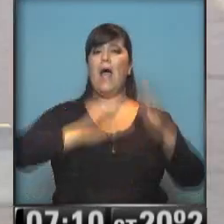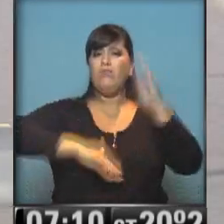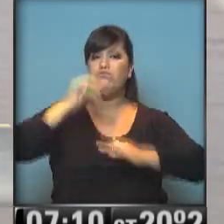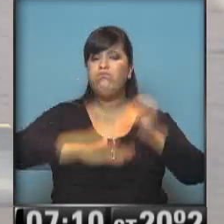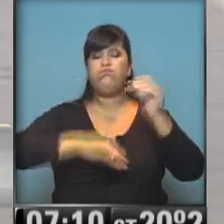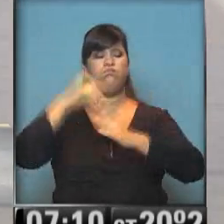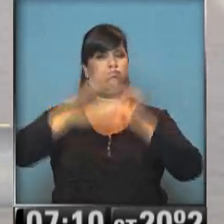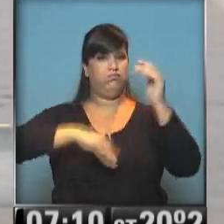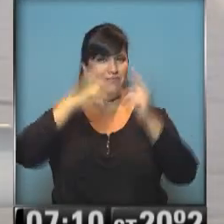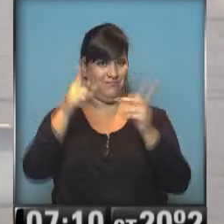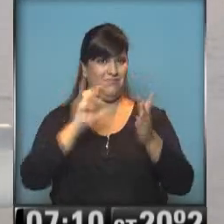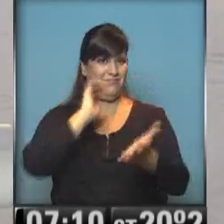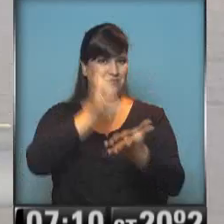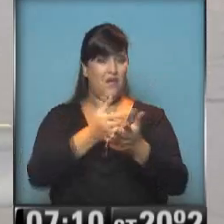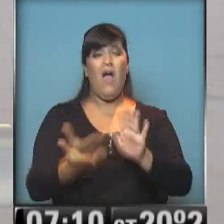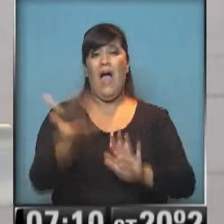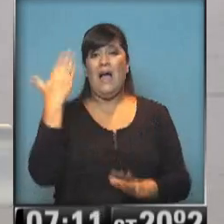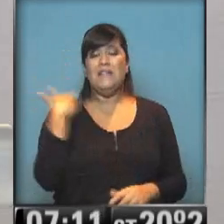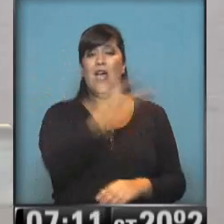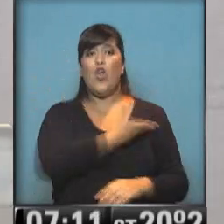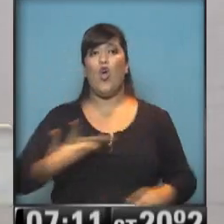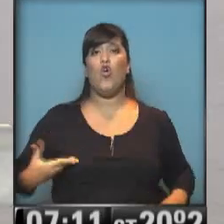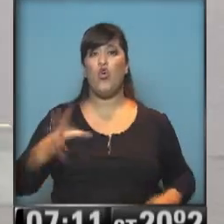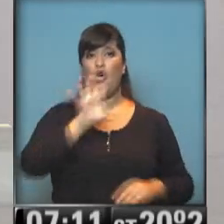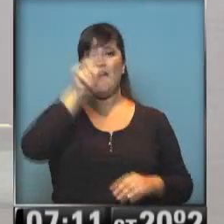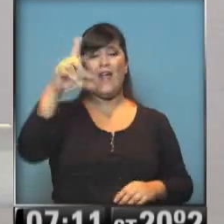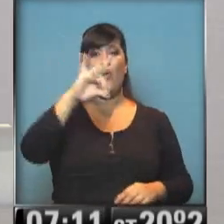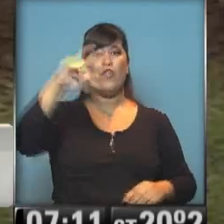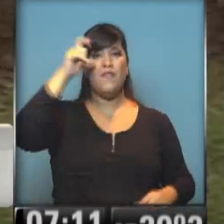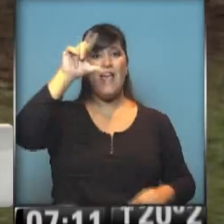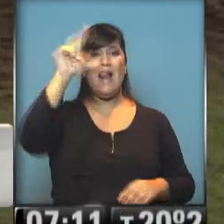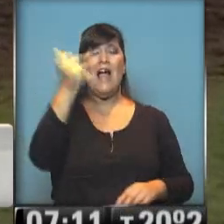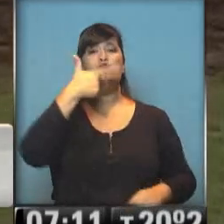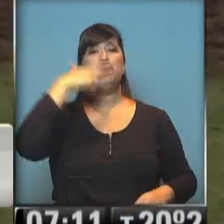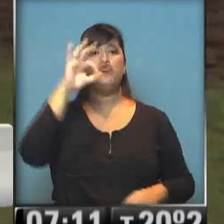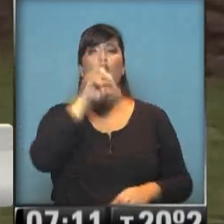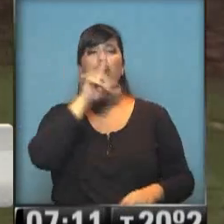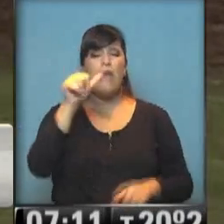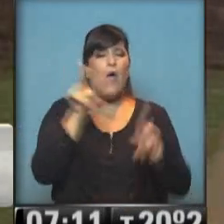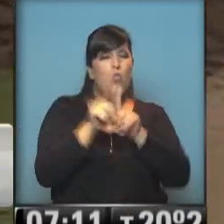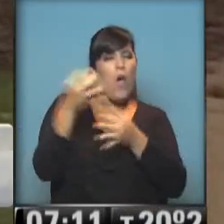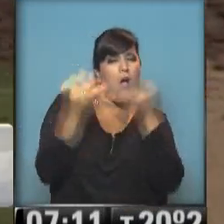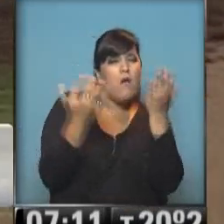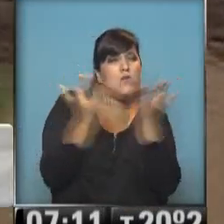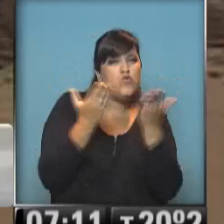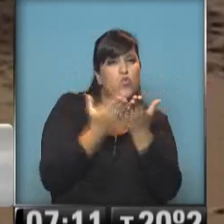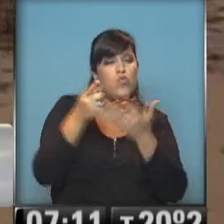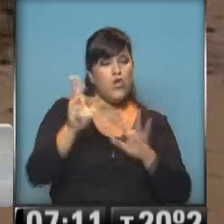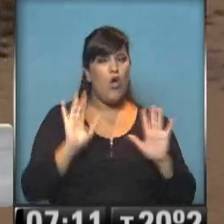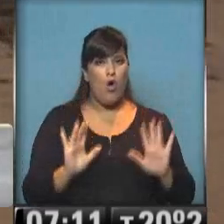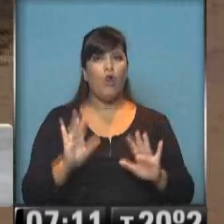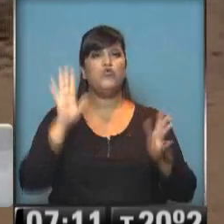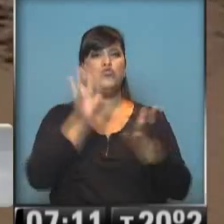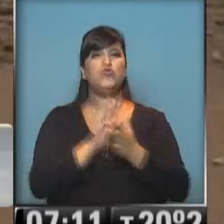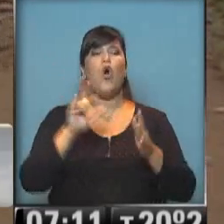infraestructura principalmente. Ayer el gobernador de la SOTA, el responsable del Ejecutivo Provincial, hizo una evaluación a vuelo de pájaro,